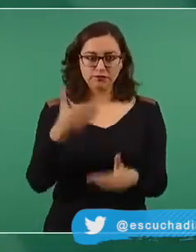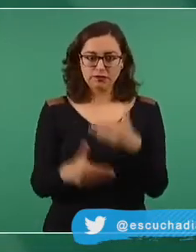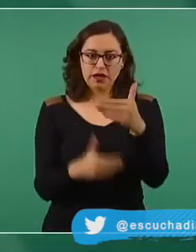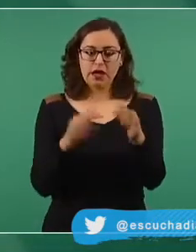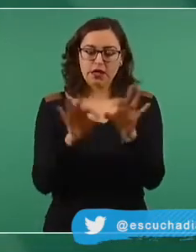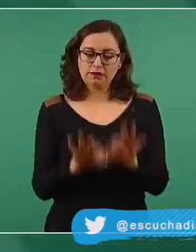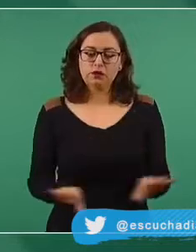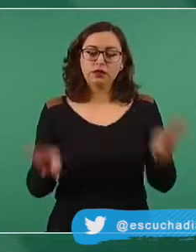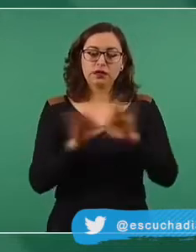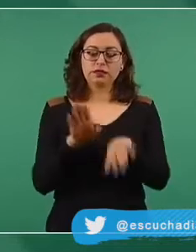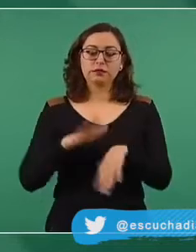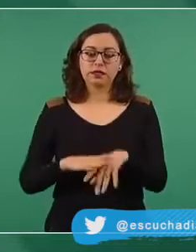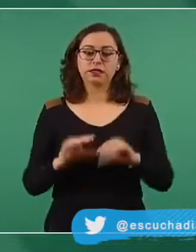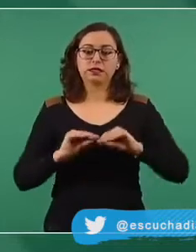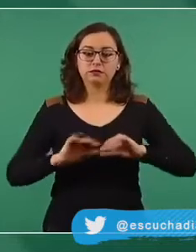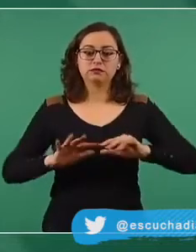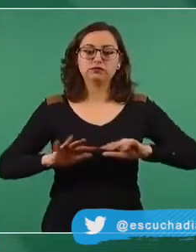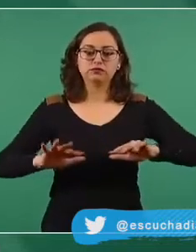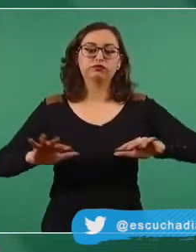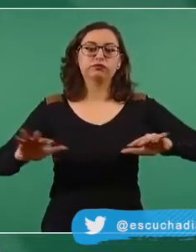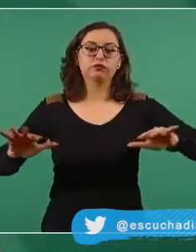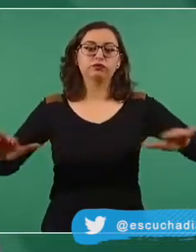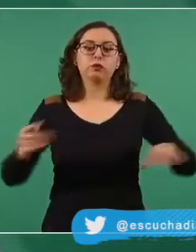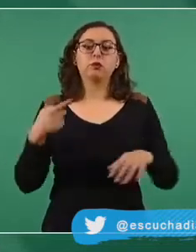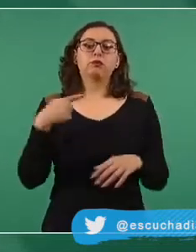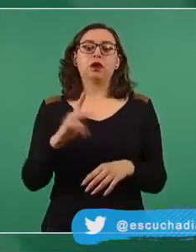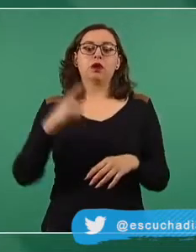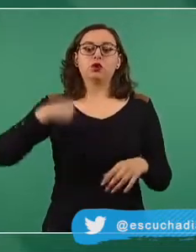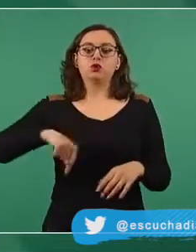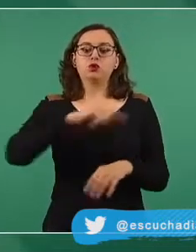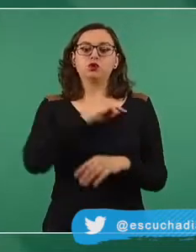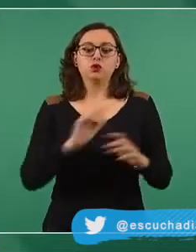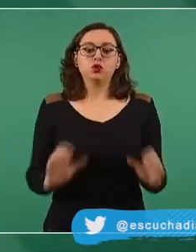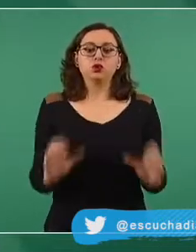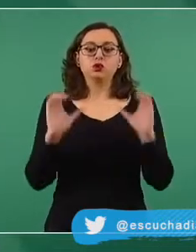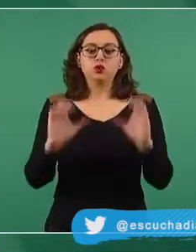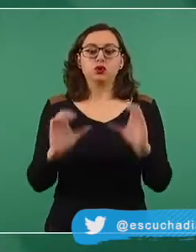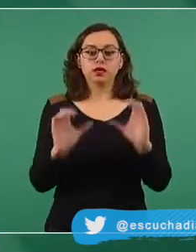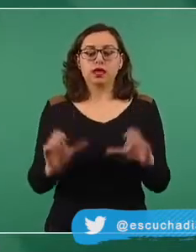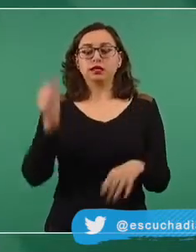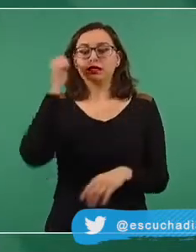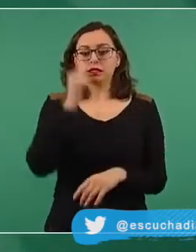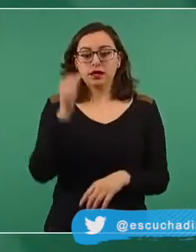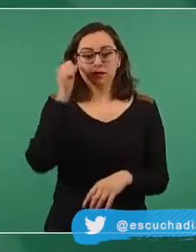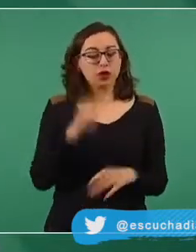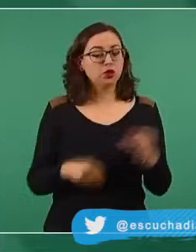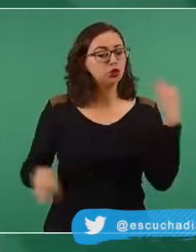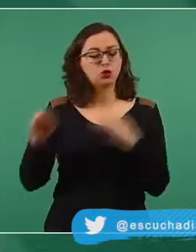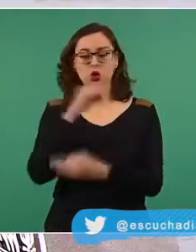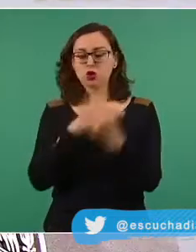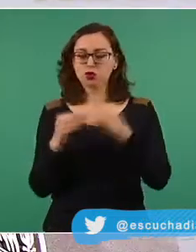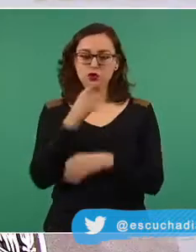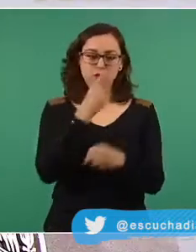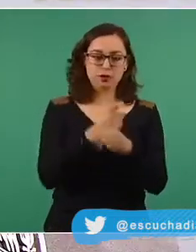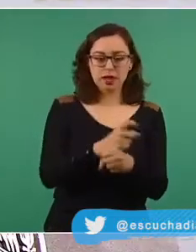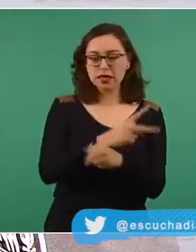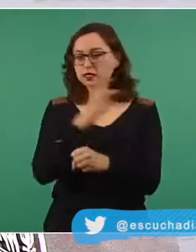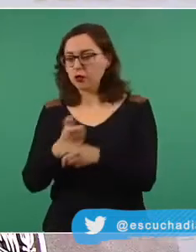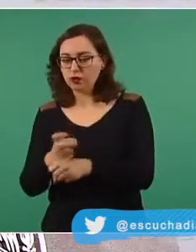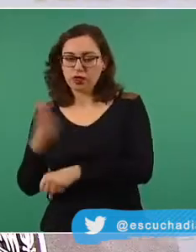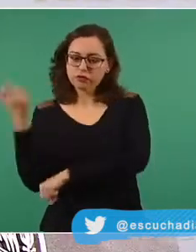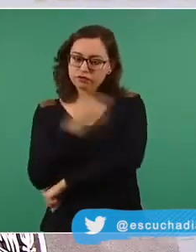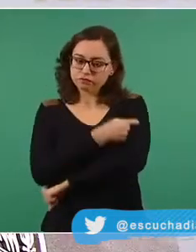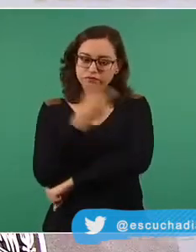con 585.000 vacunas envasadas provenientes de Cincinnati, Estados Unidos, con lo cual suman